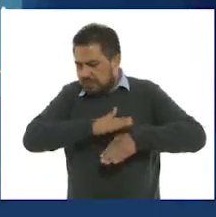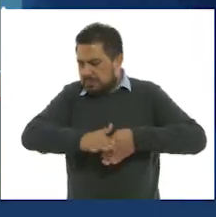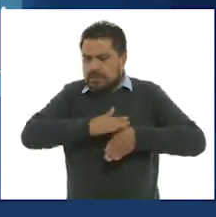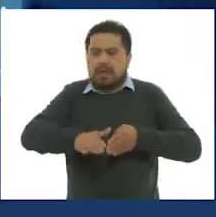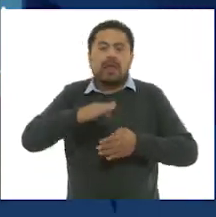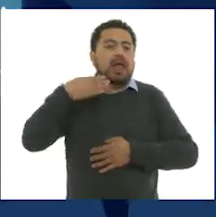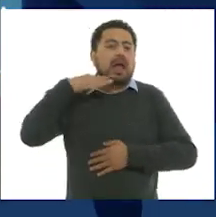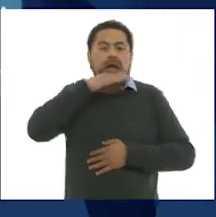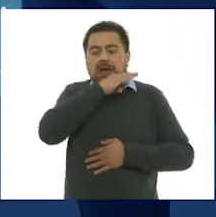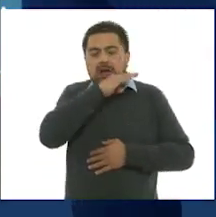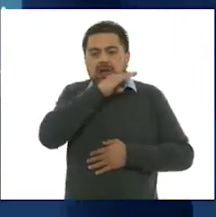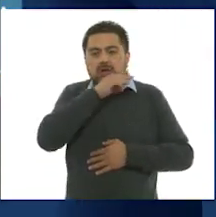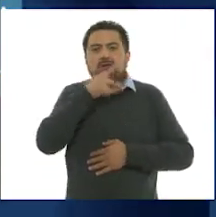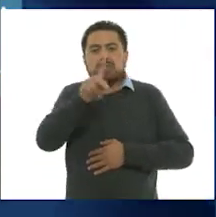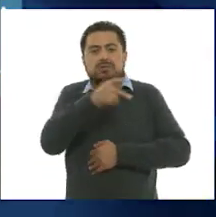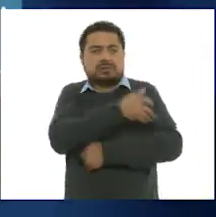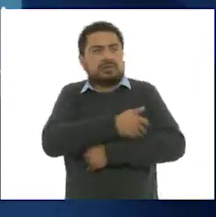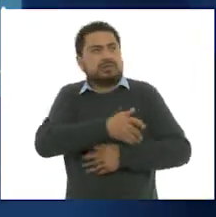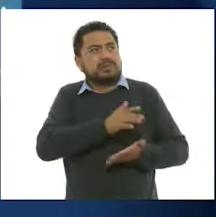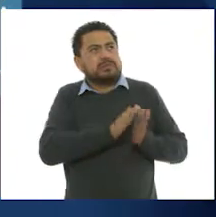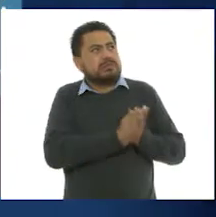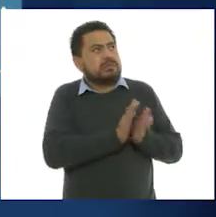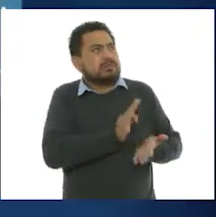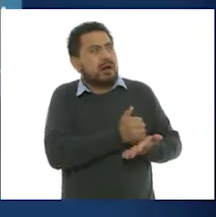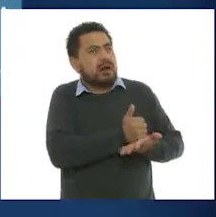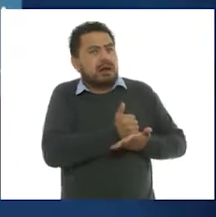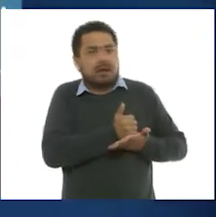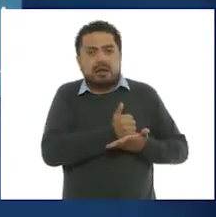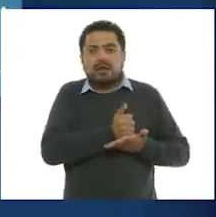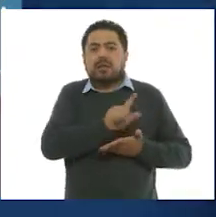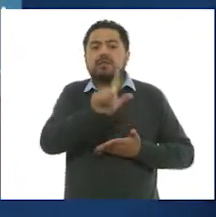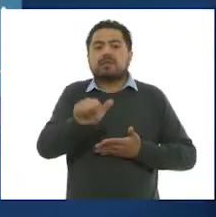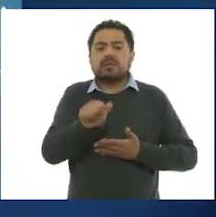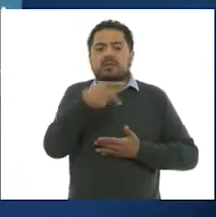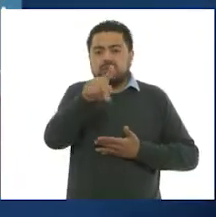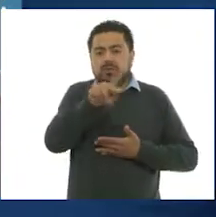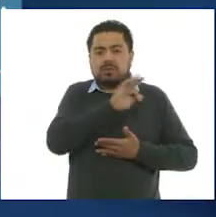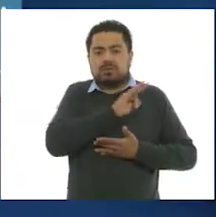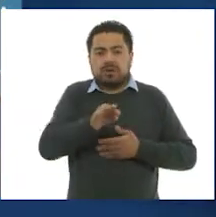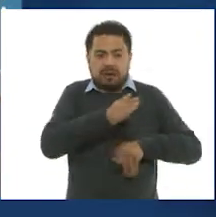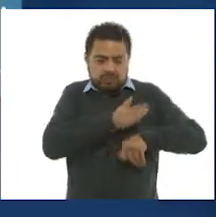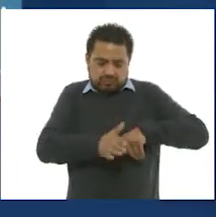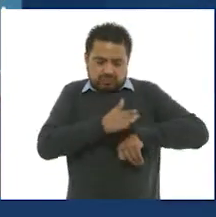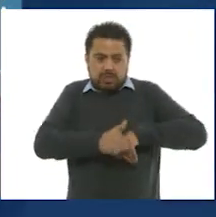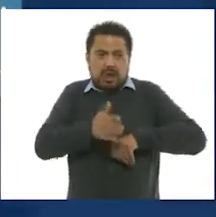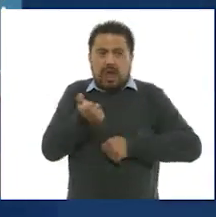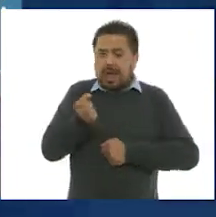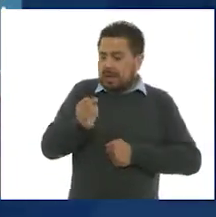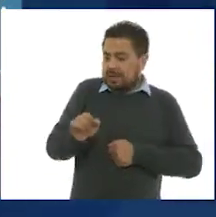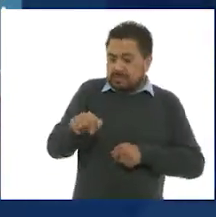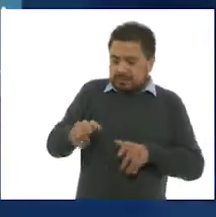te ayuda de tus familiares y te va a quedar así.